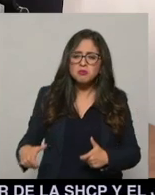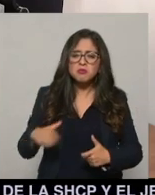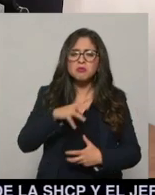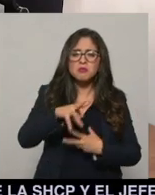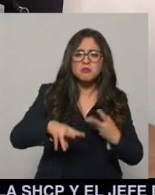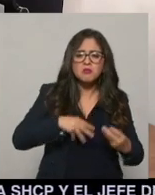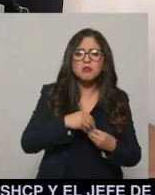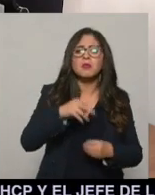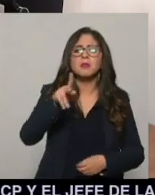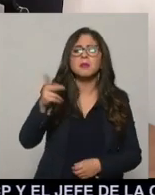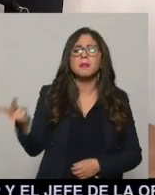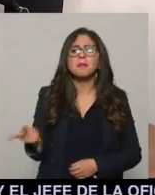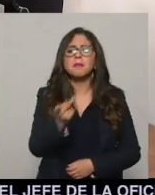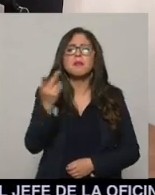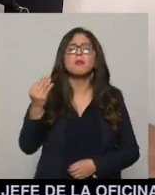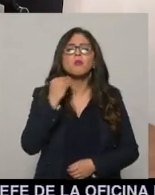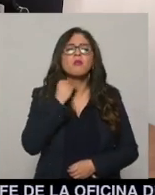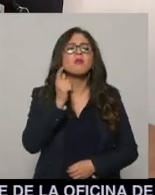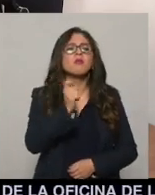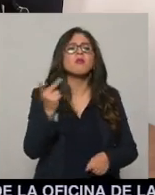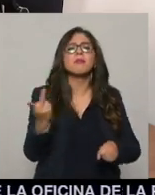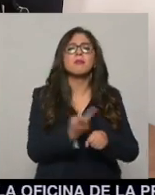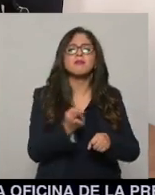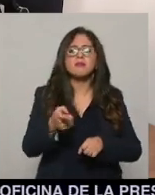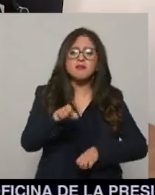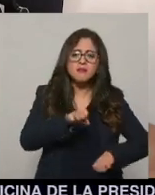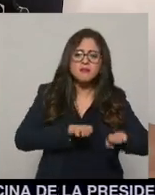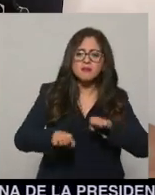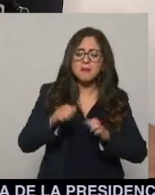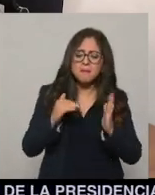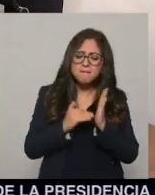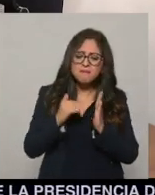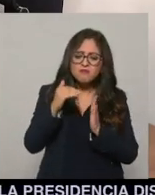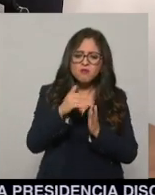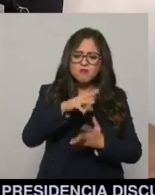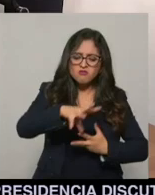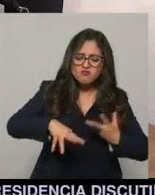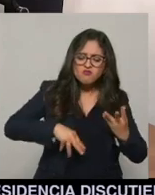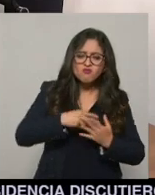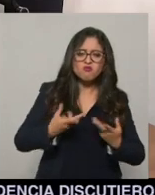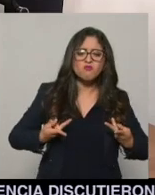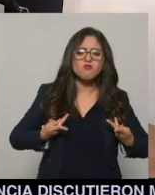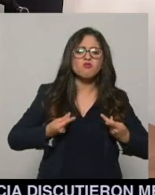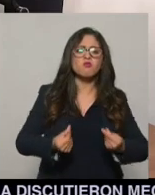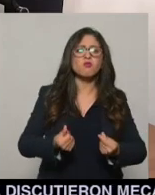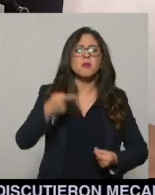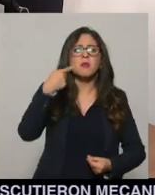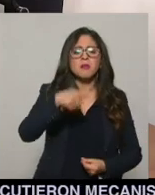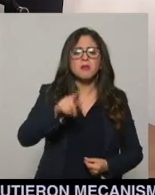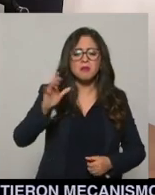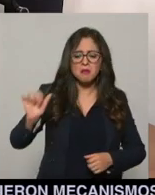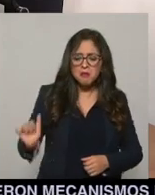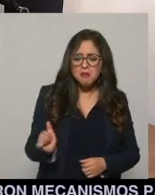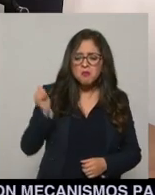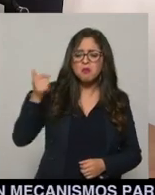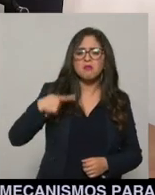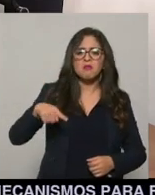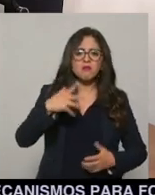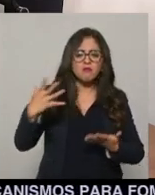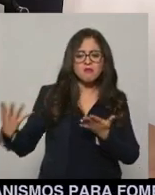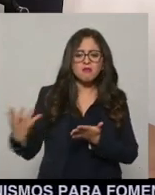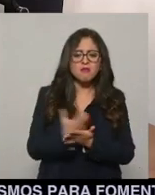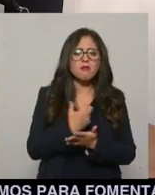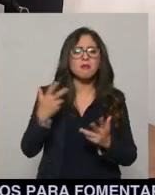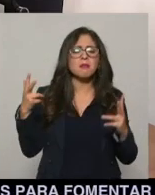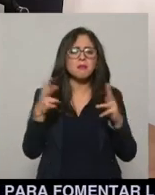de estos empresarios? Estamos hablando de miles de millones de pesos que ganan a costillas de estas peleas y del uso de los animales